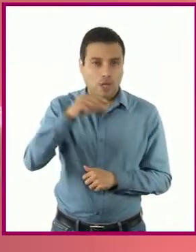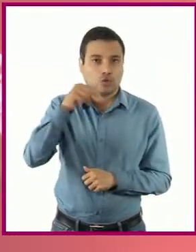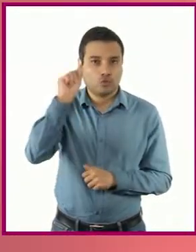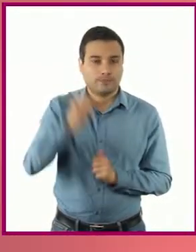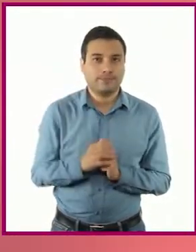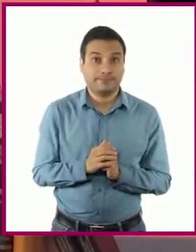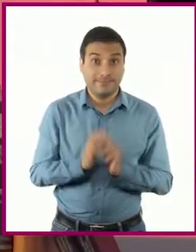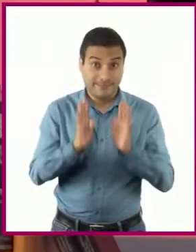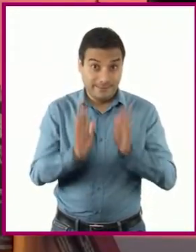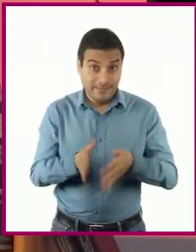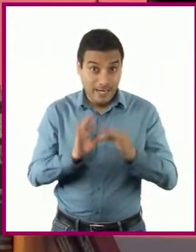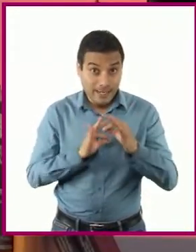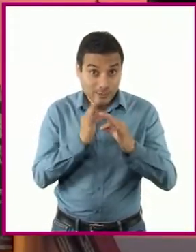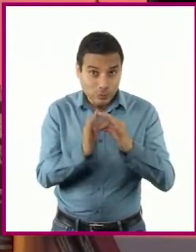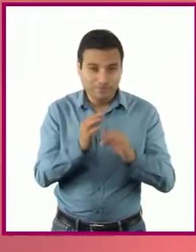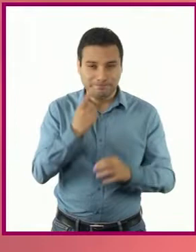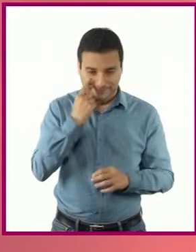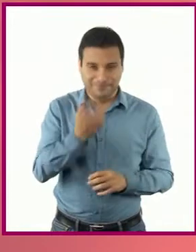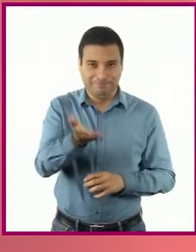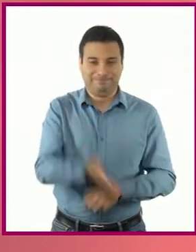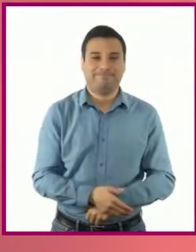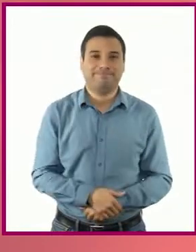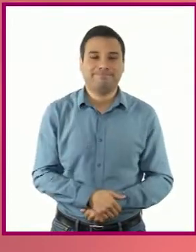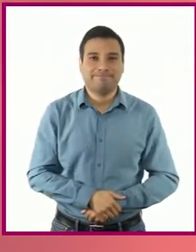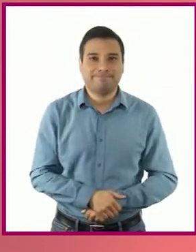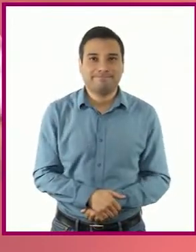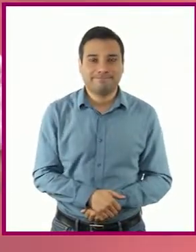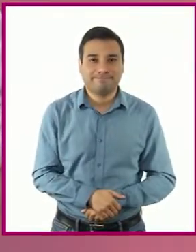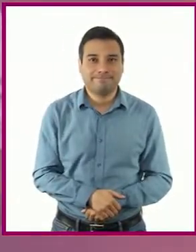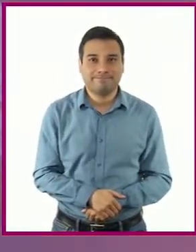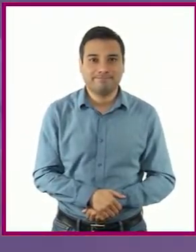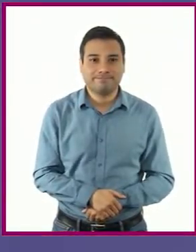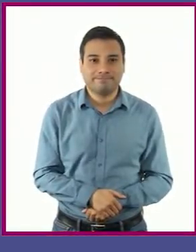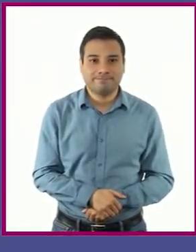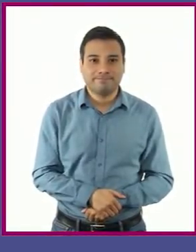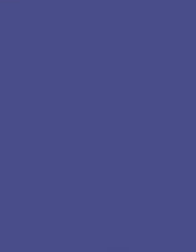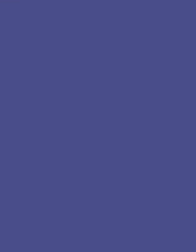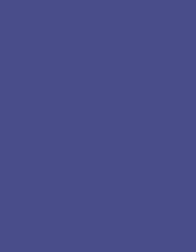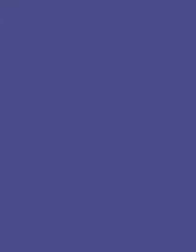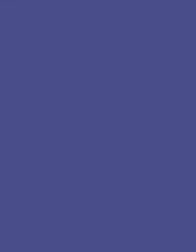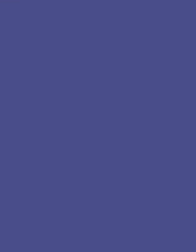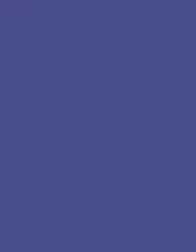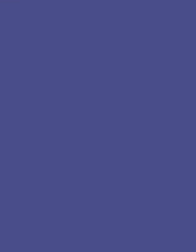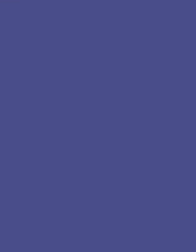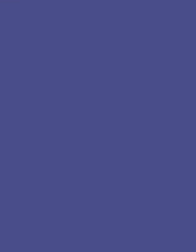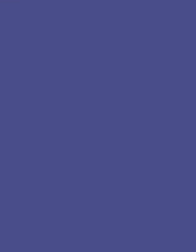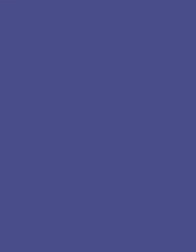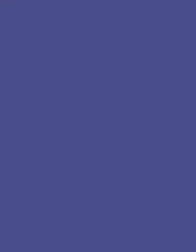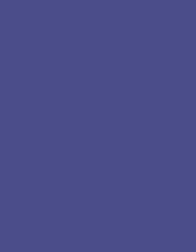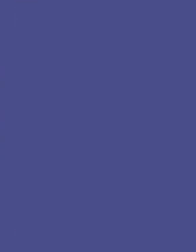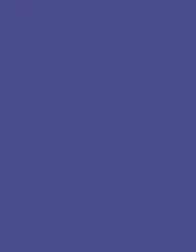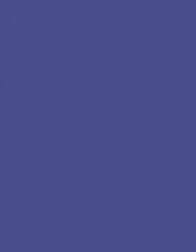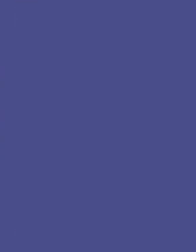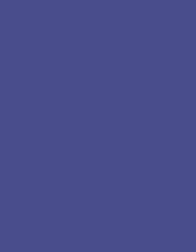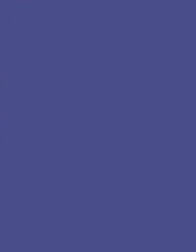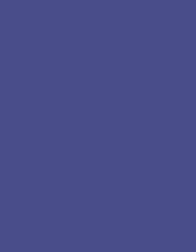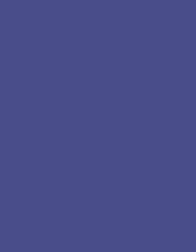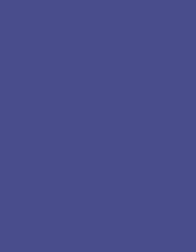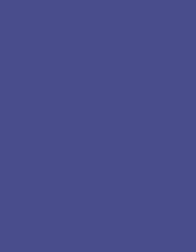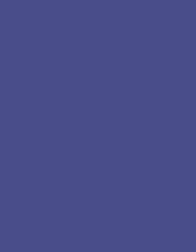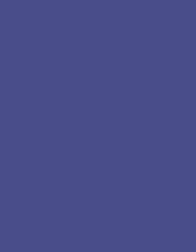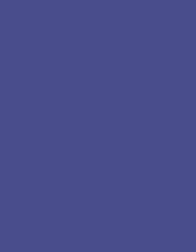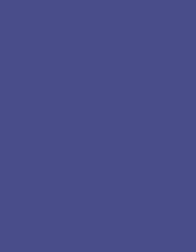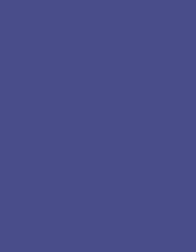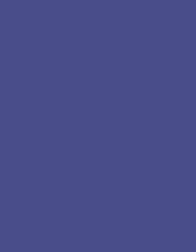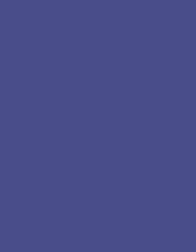¿Listas y listos? ¡Vamos a leer! Haití un año después. Emilio González Denis. Hay pueblos